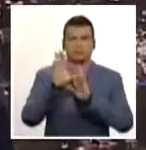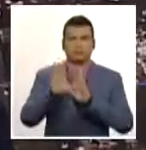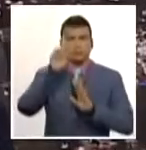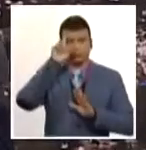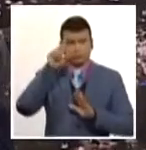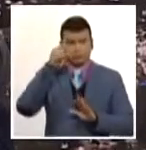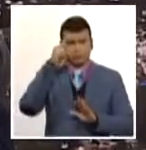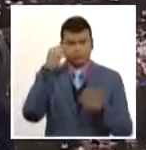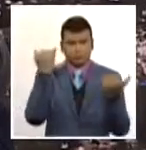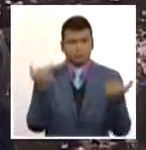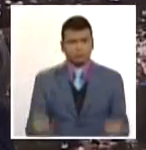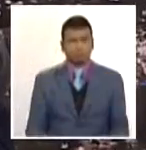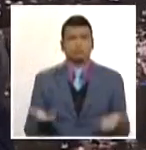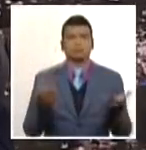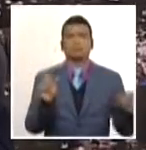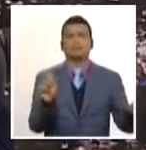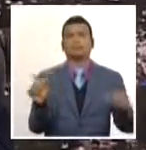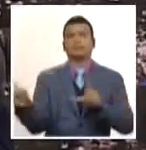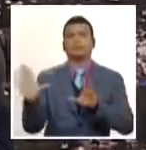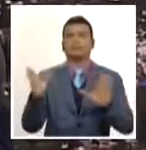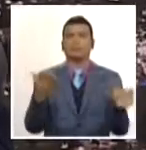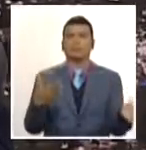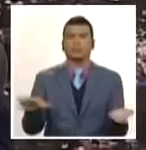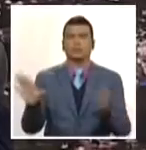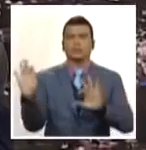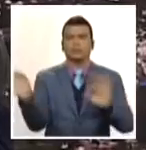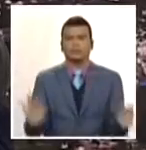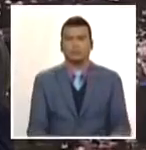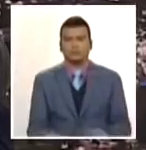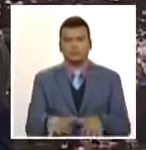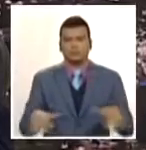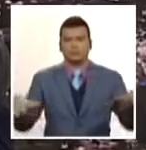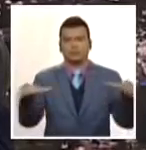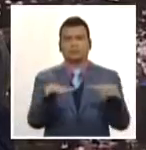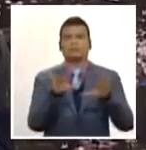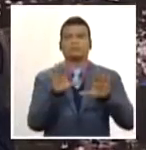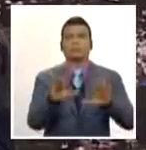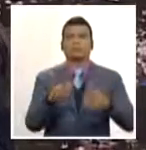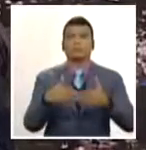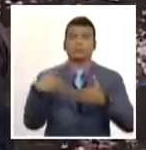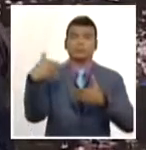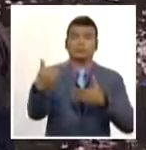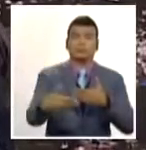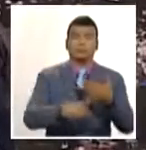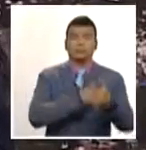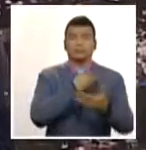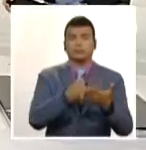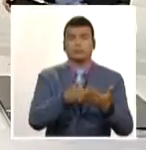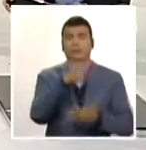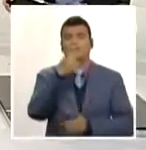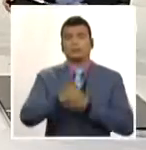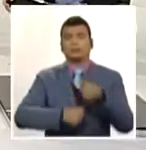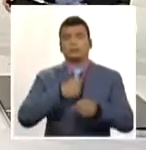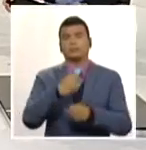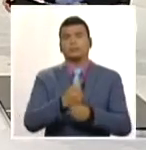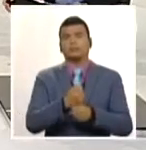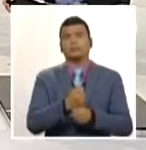también va a dejar listo un plan de ordenamiento territorial que tiene una vigencia hasta el año 12. Pero